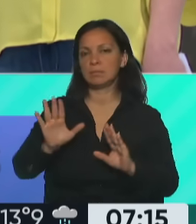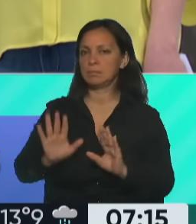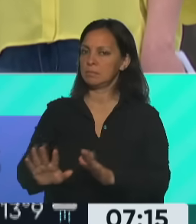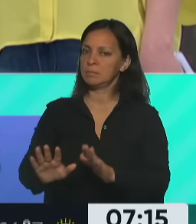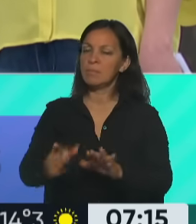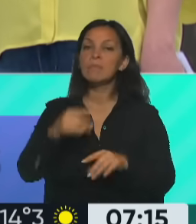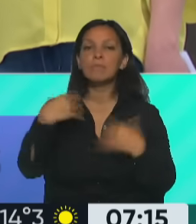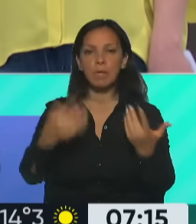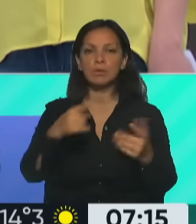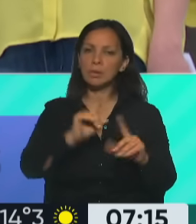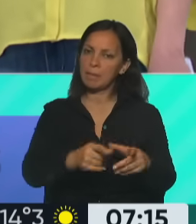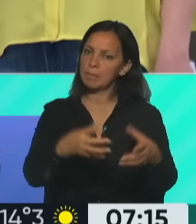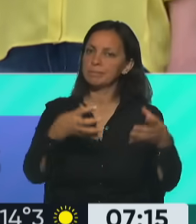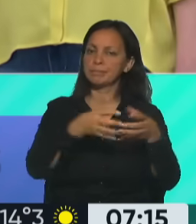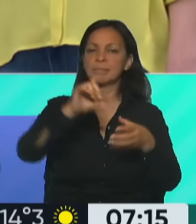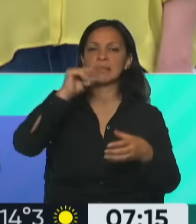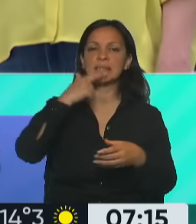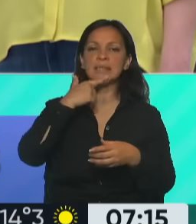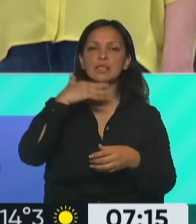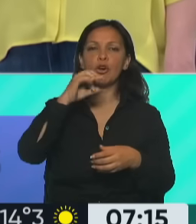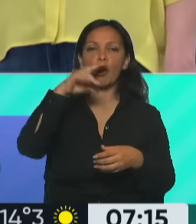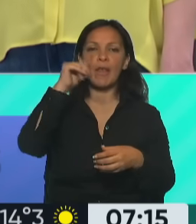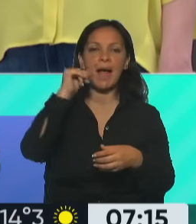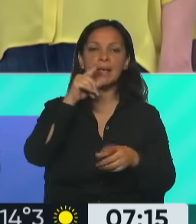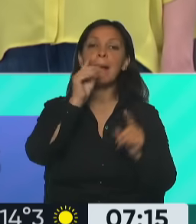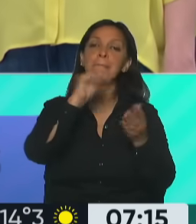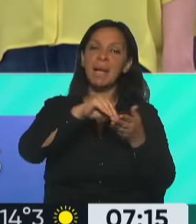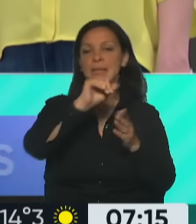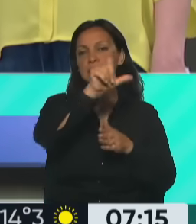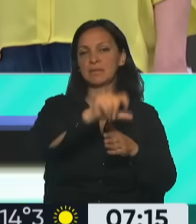tensión en Cisjordania, no solamente en la Franja de Gaza. Muchísimas gracias, Ale. Ahora